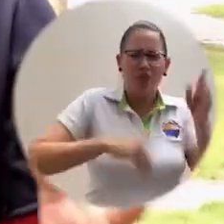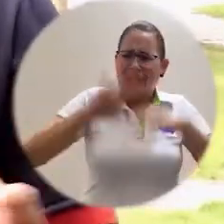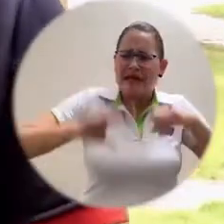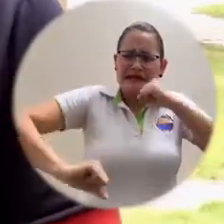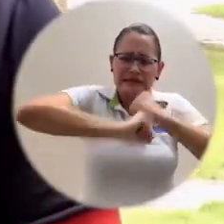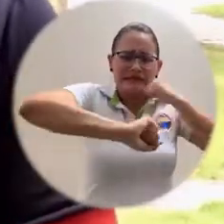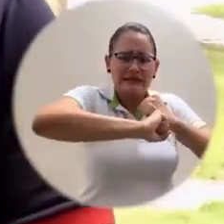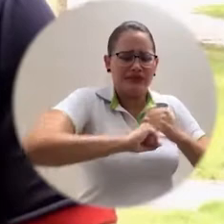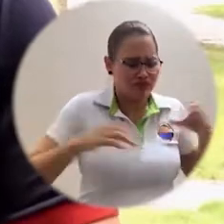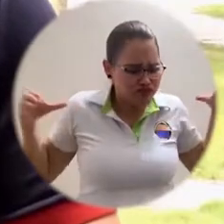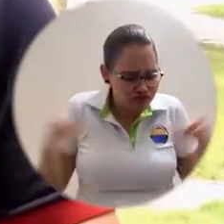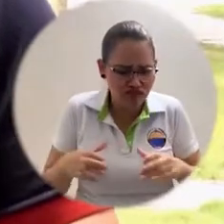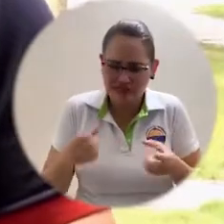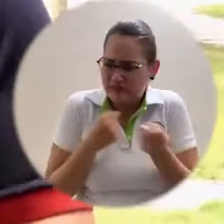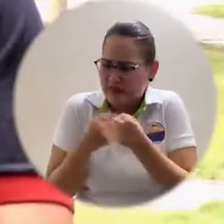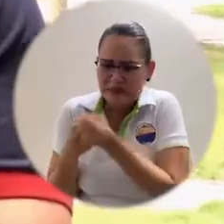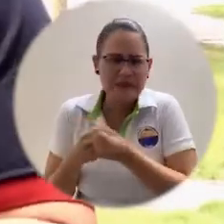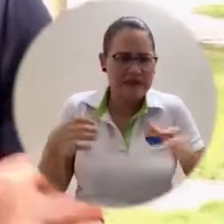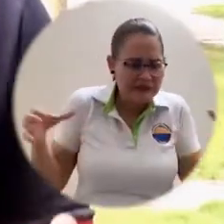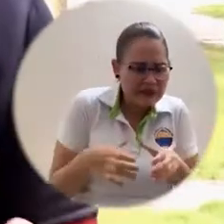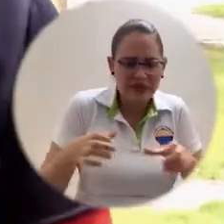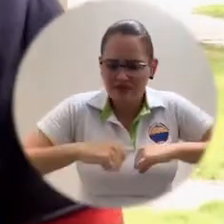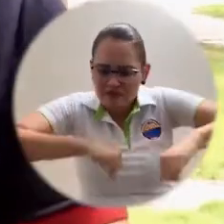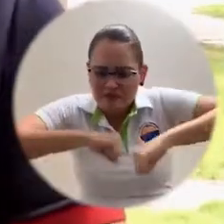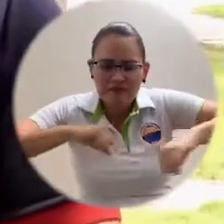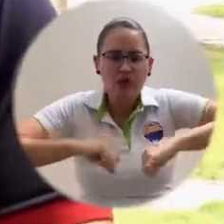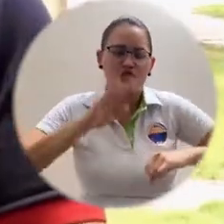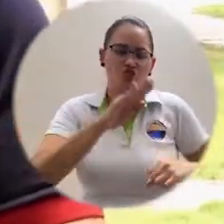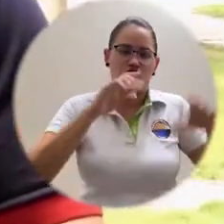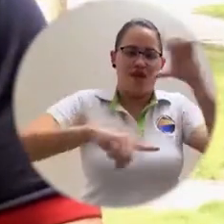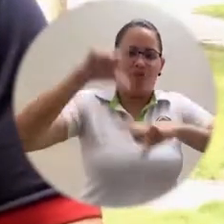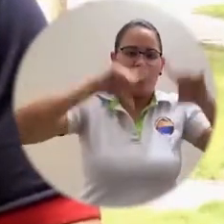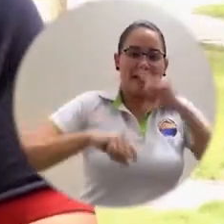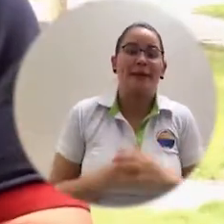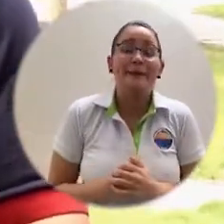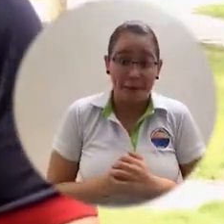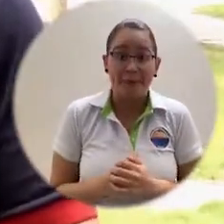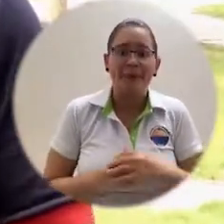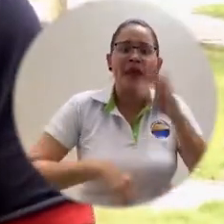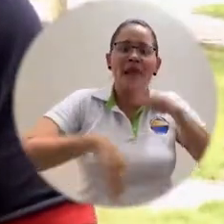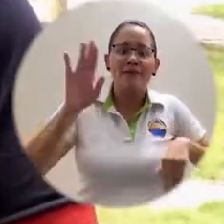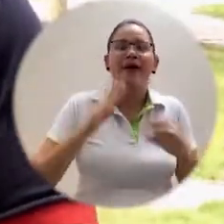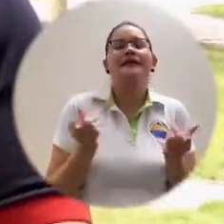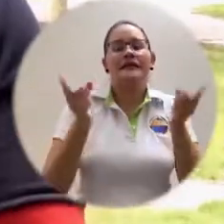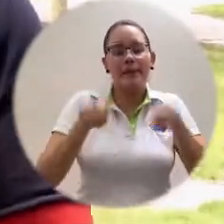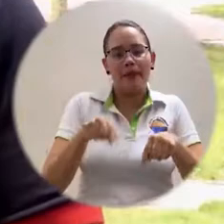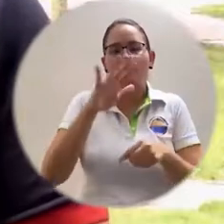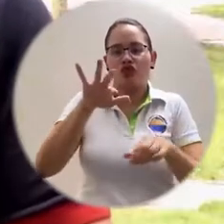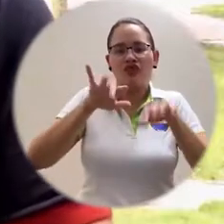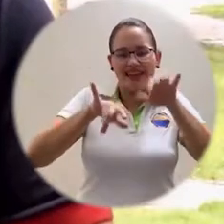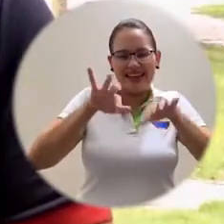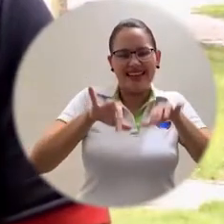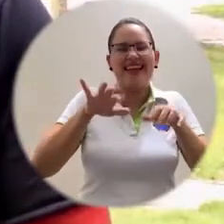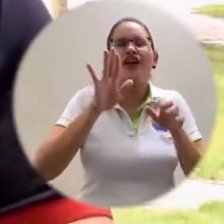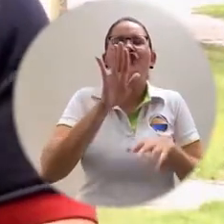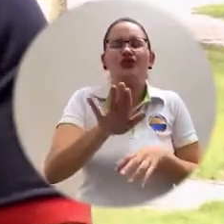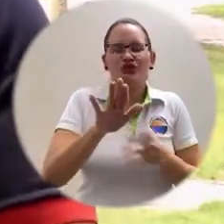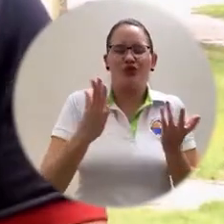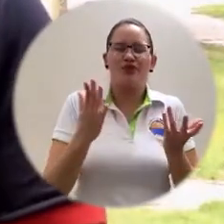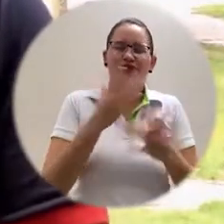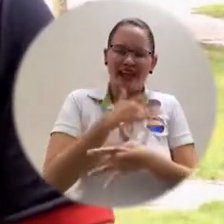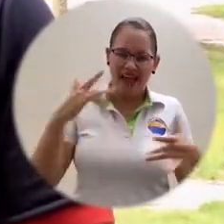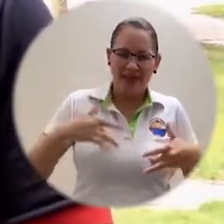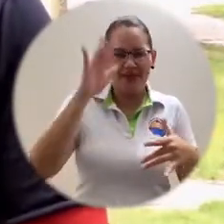todo el equipo de investigación de la profesora Lida que se ha volcado hacia este propósito. Agradecer asimismo la oportuna visita y